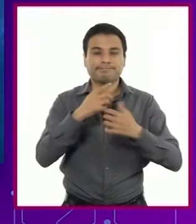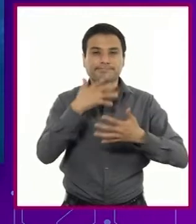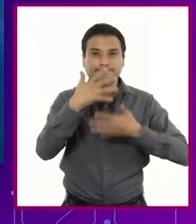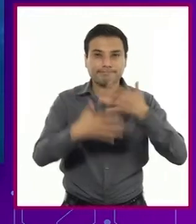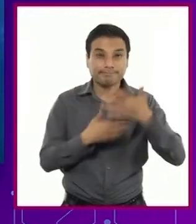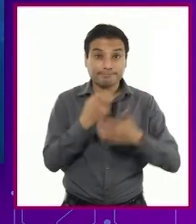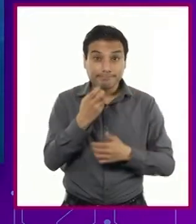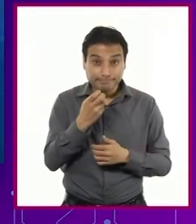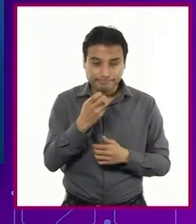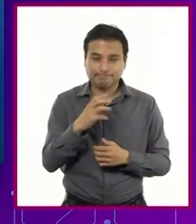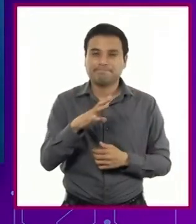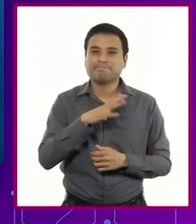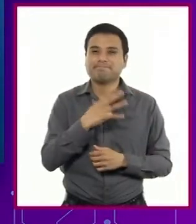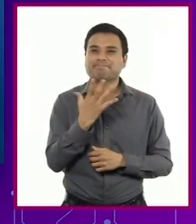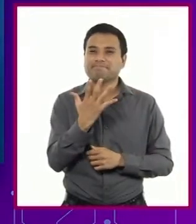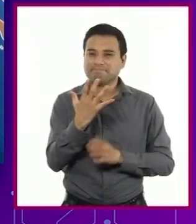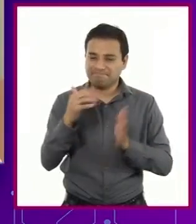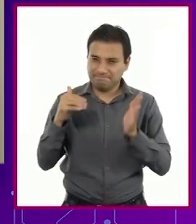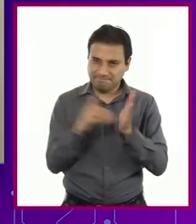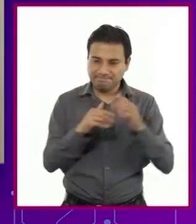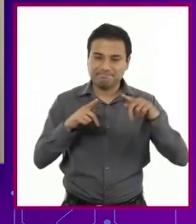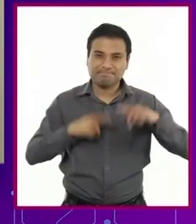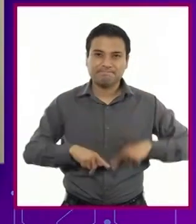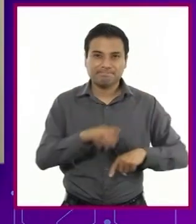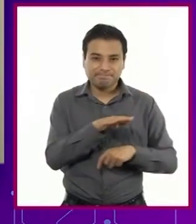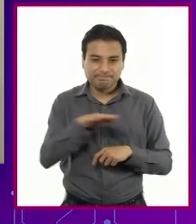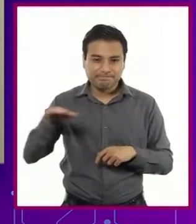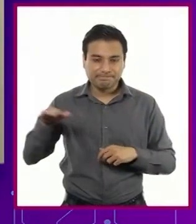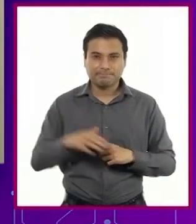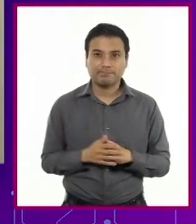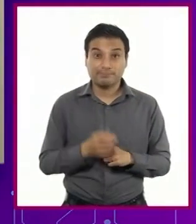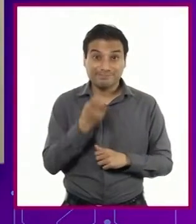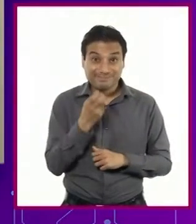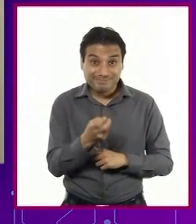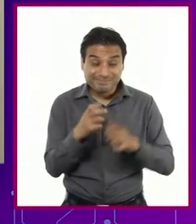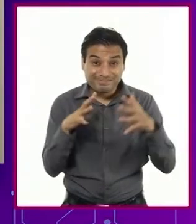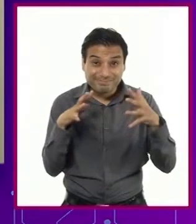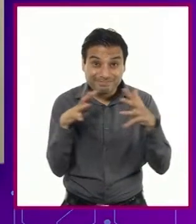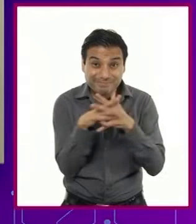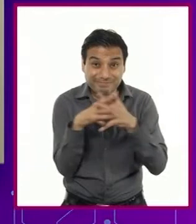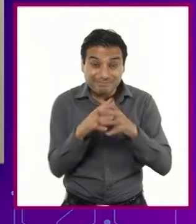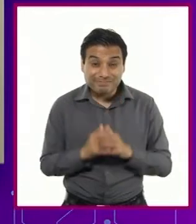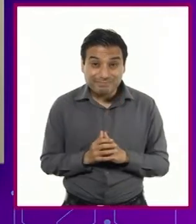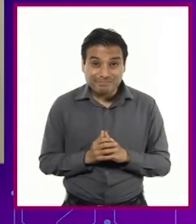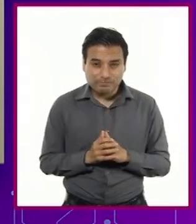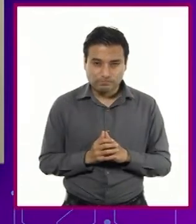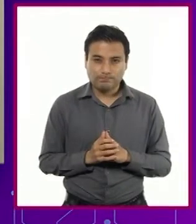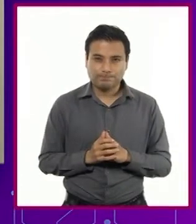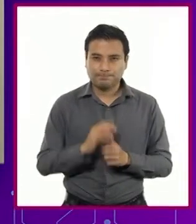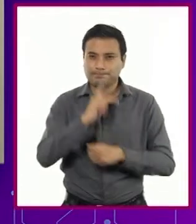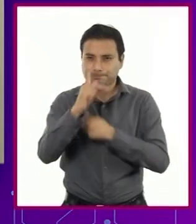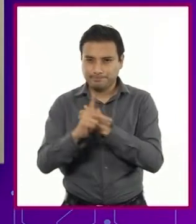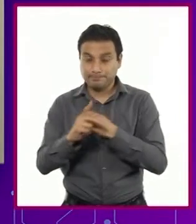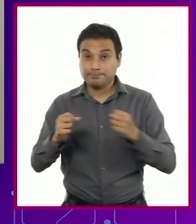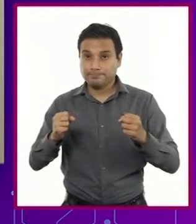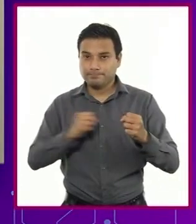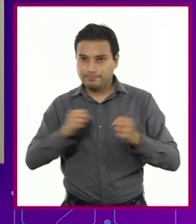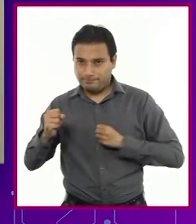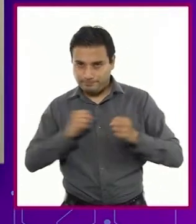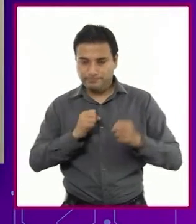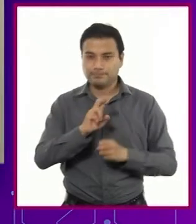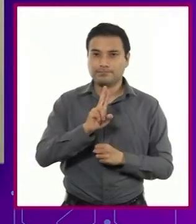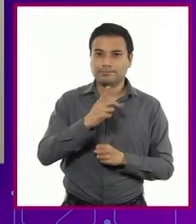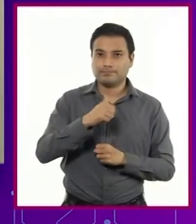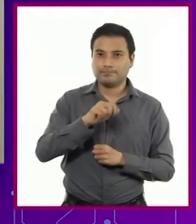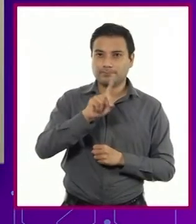causado más de 50,000 muertos. En esta guerra están involucradas naciones como Ruanda y Uganda,